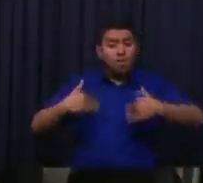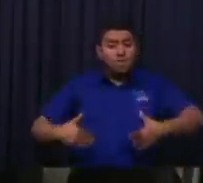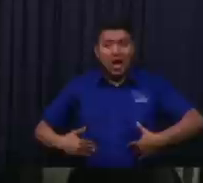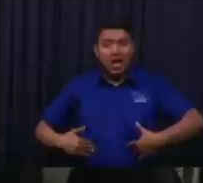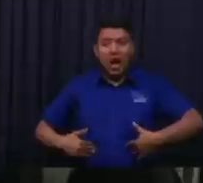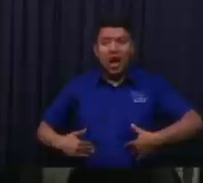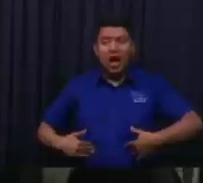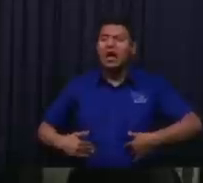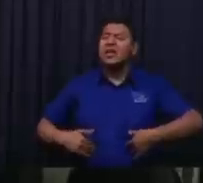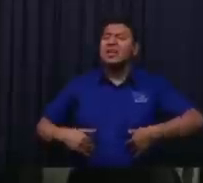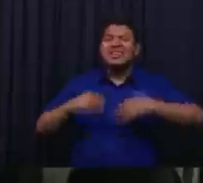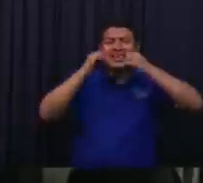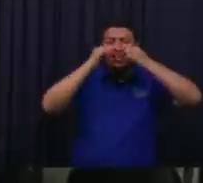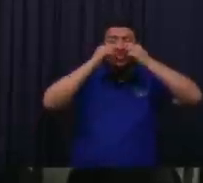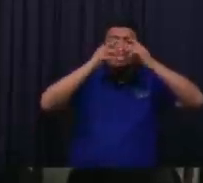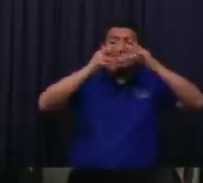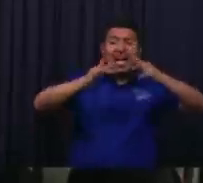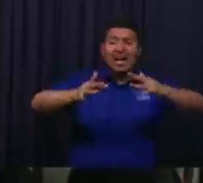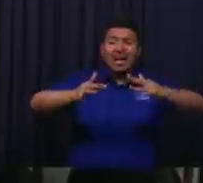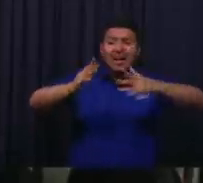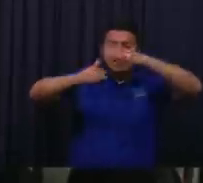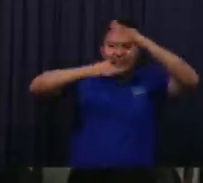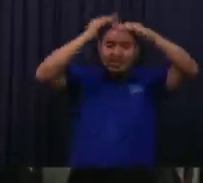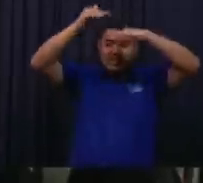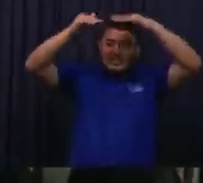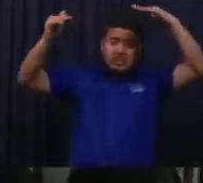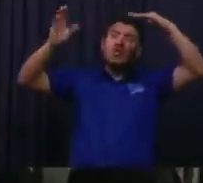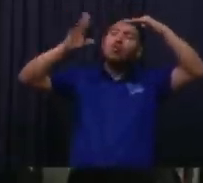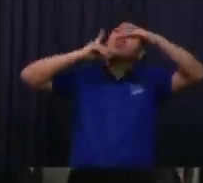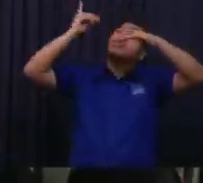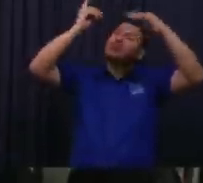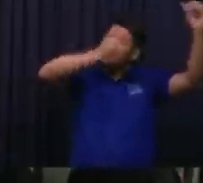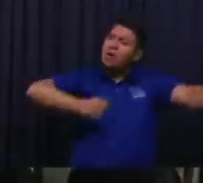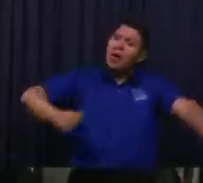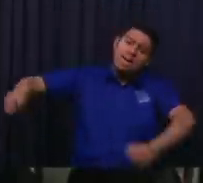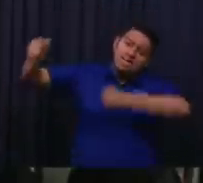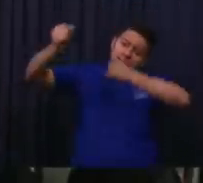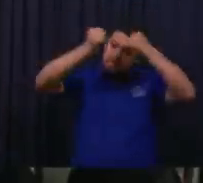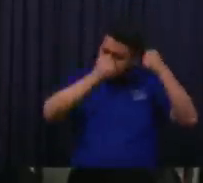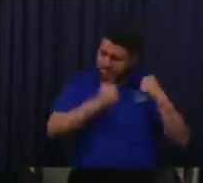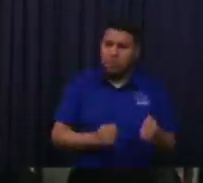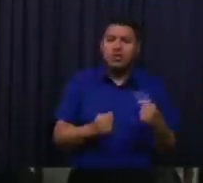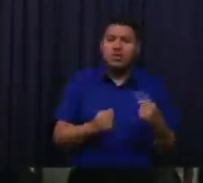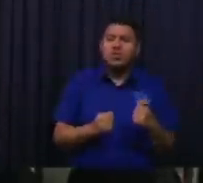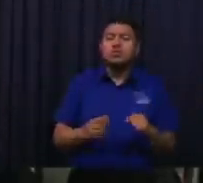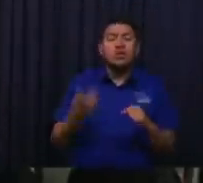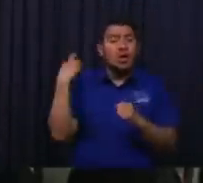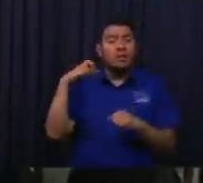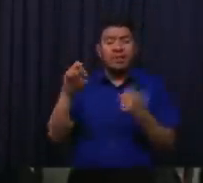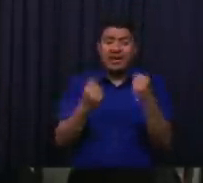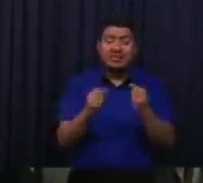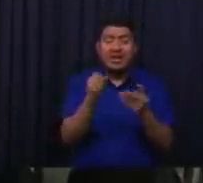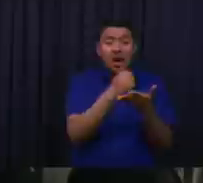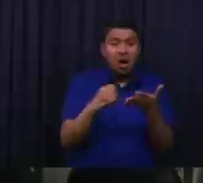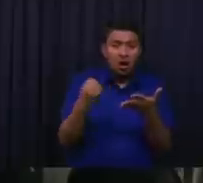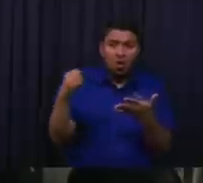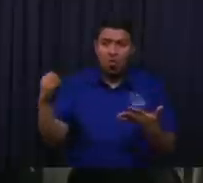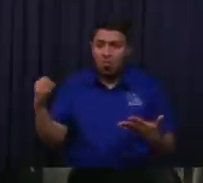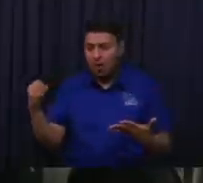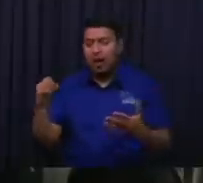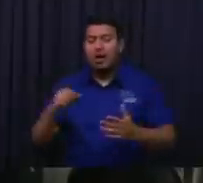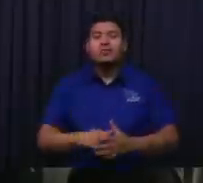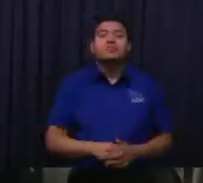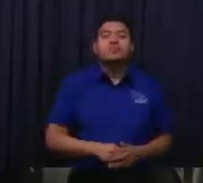divina. Es una sangre que el Señor Dios Todopoderoso le dio para que hiciera la obra que tenía que hacer en nosotros. Por eso